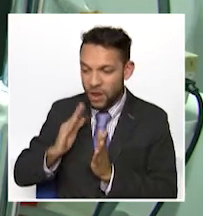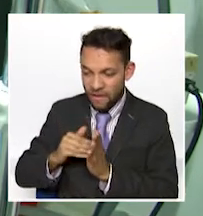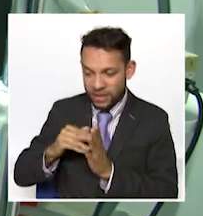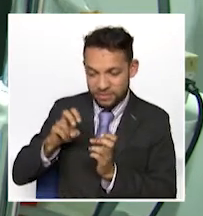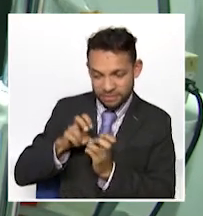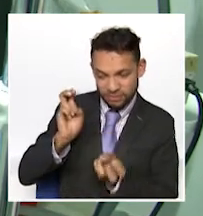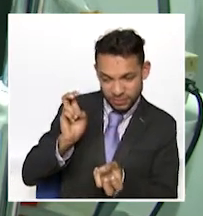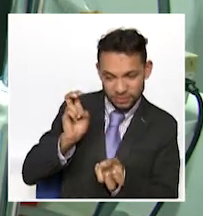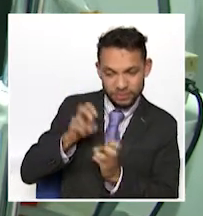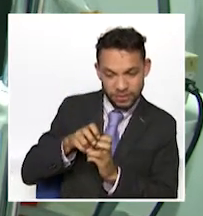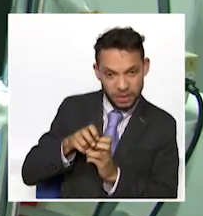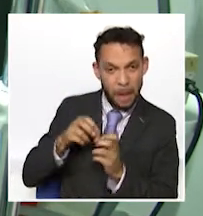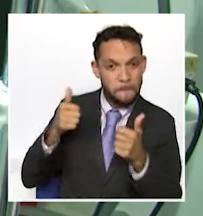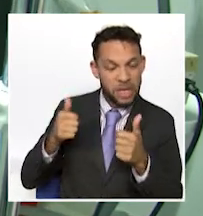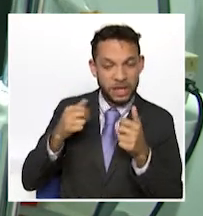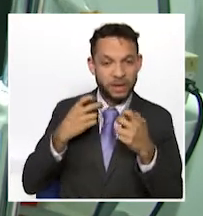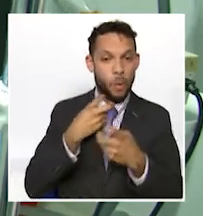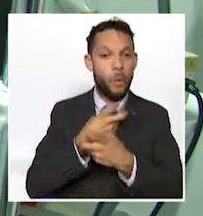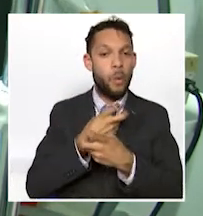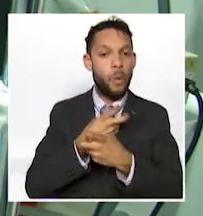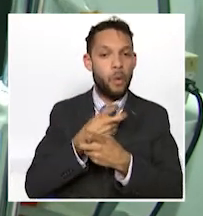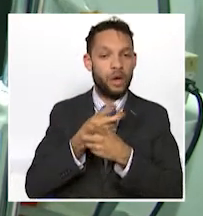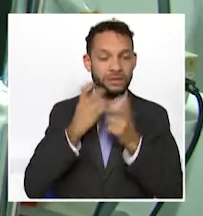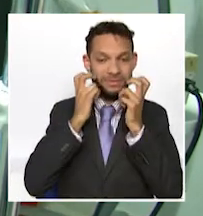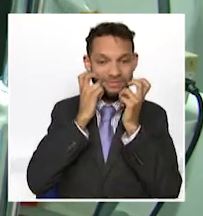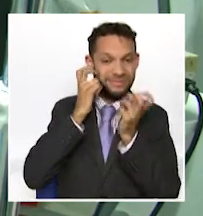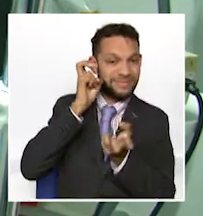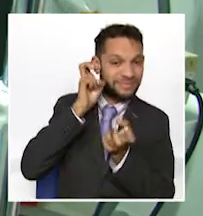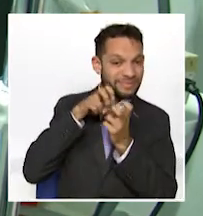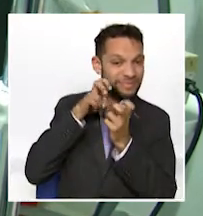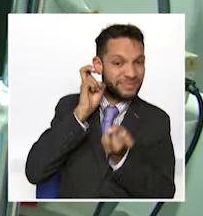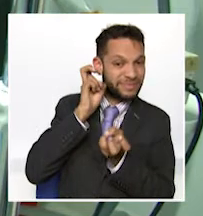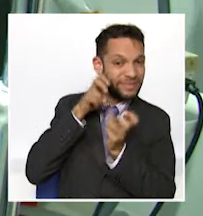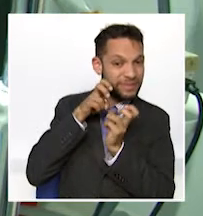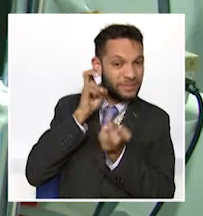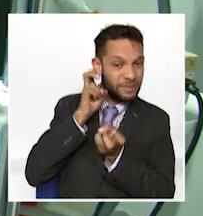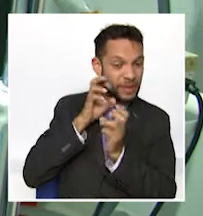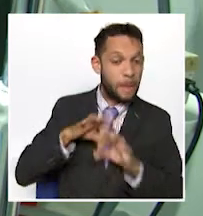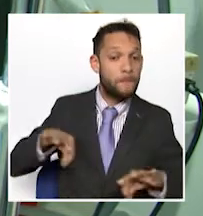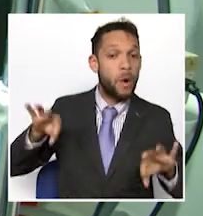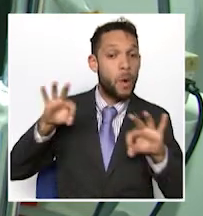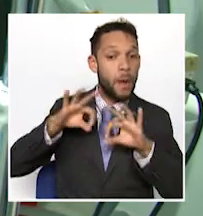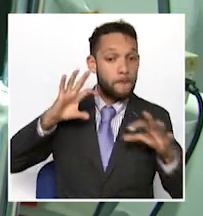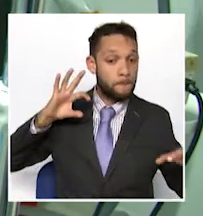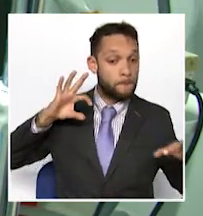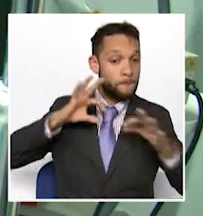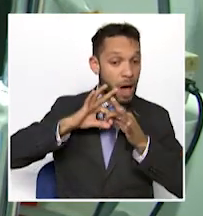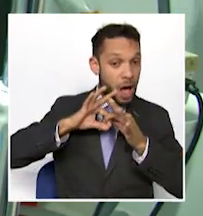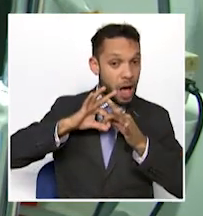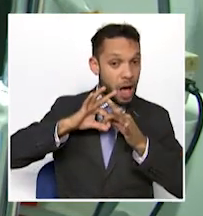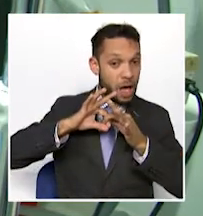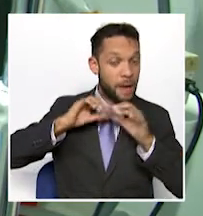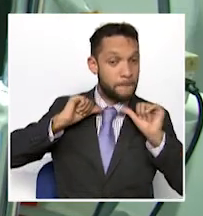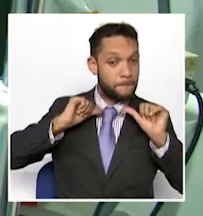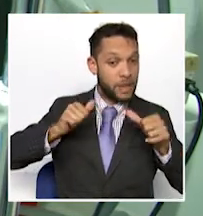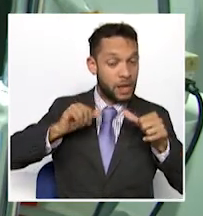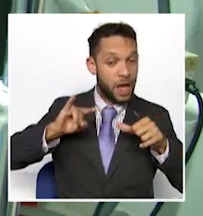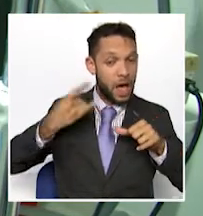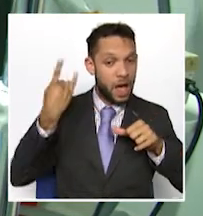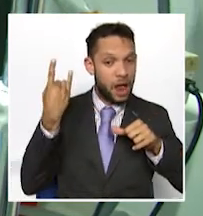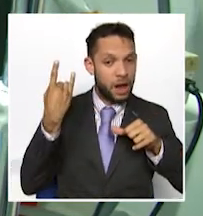cierra. Miramos cómo es el movimiento de apertura y cierre, que sea en broche, que no tenga